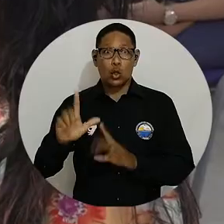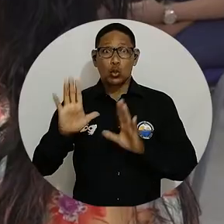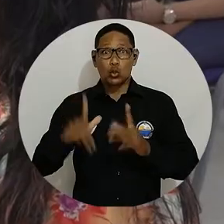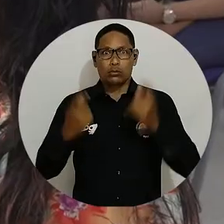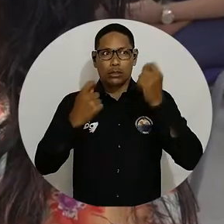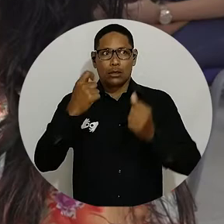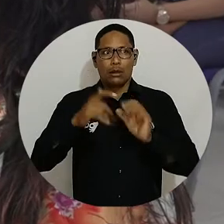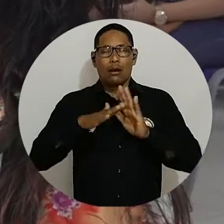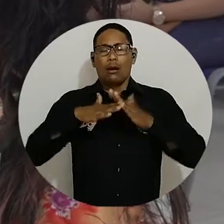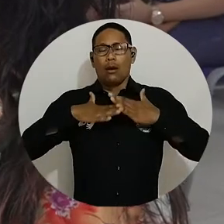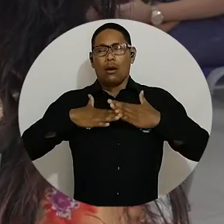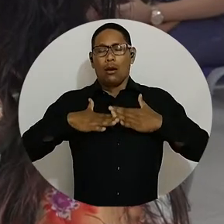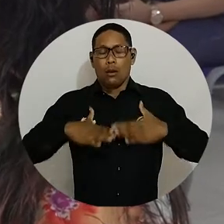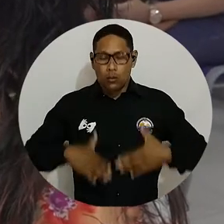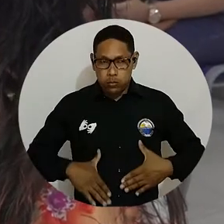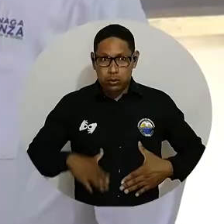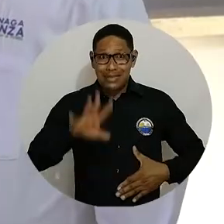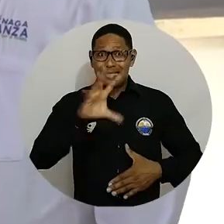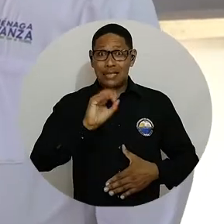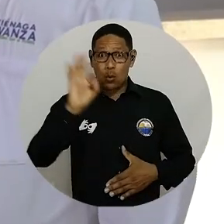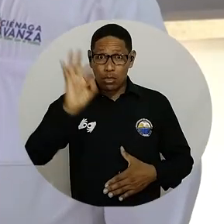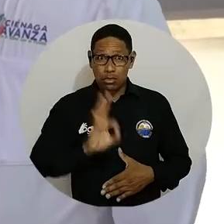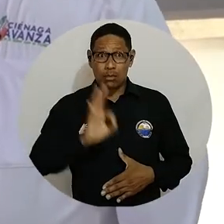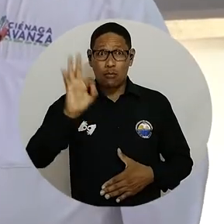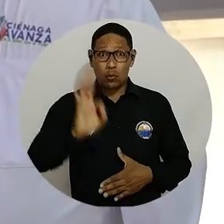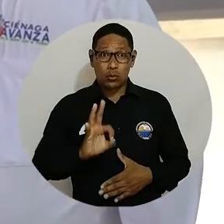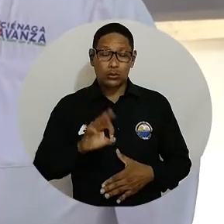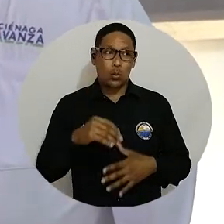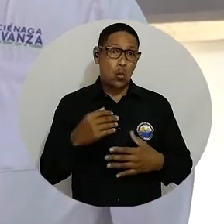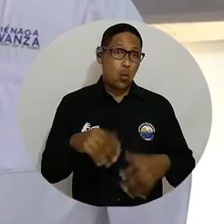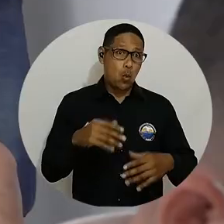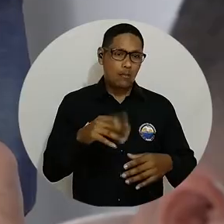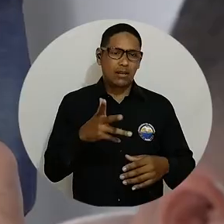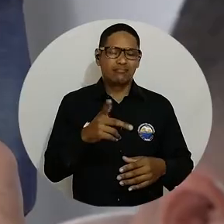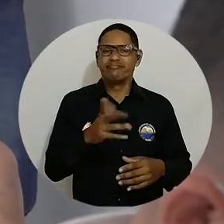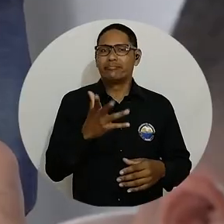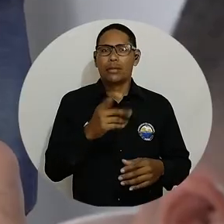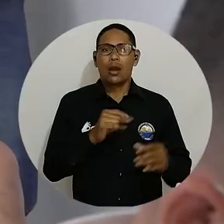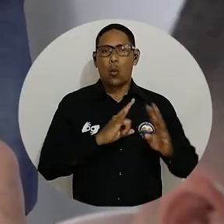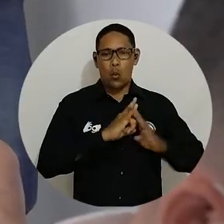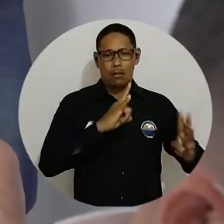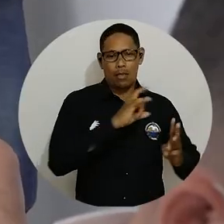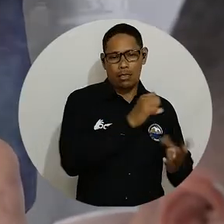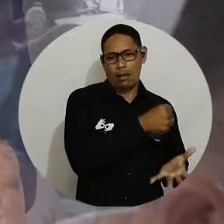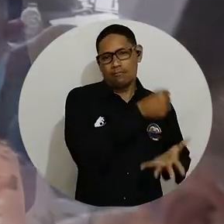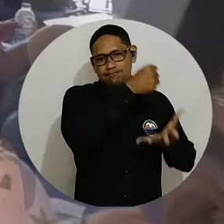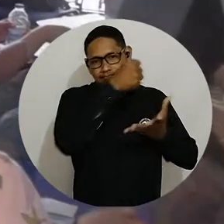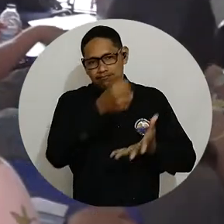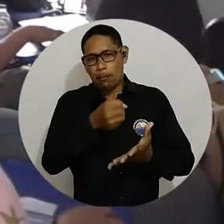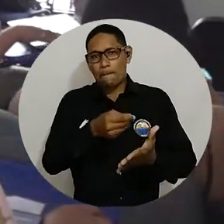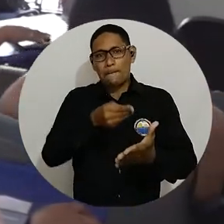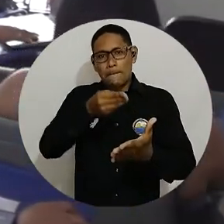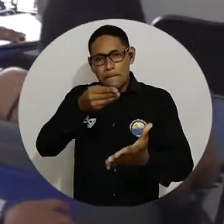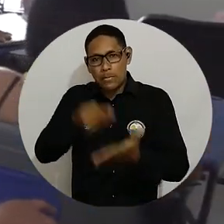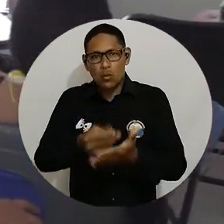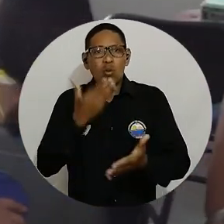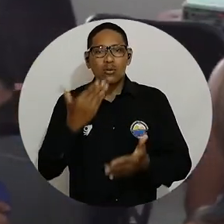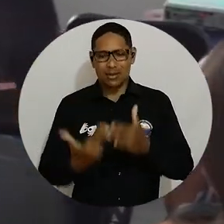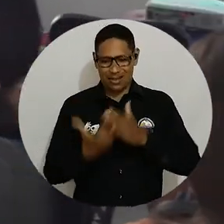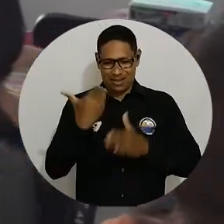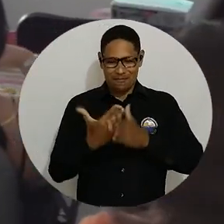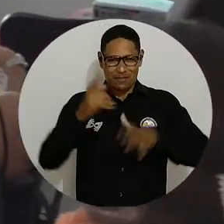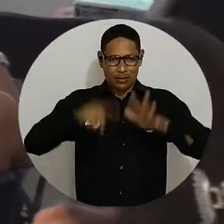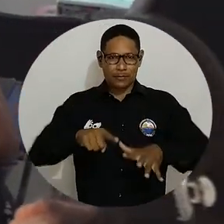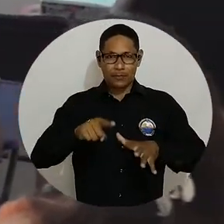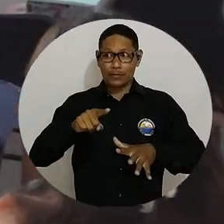estudiantes y sus familias, puesto que el 50% de la liquidación fue cubierta por esta casa de estudios superiores al principio del semestre